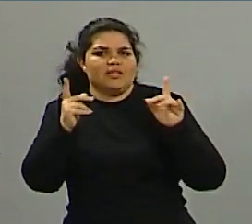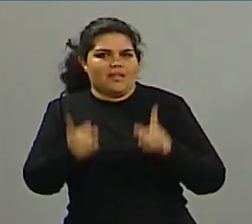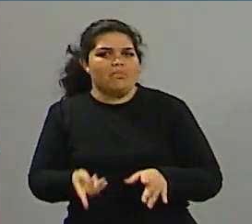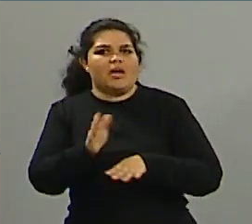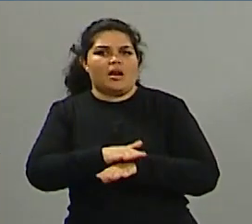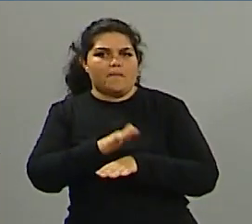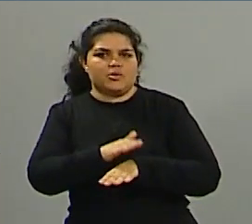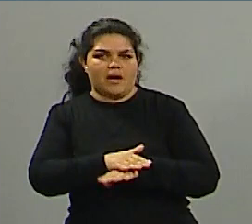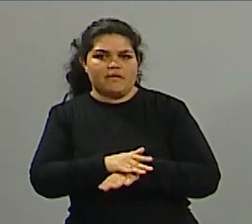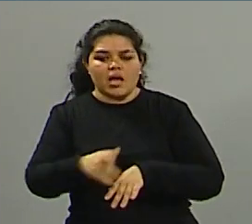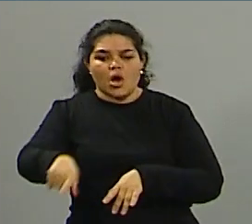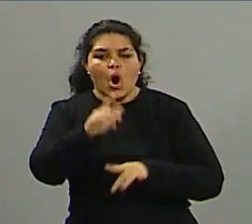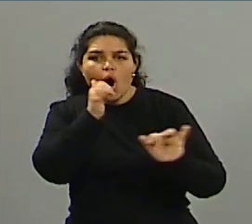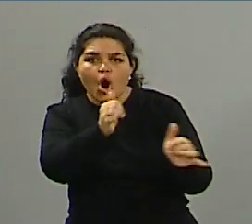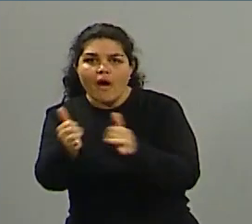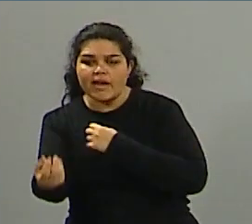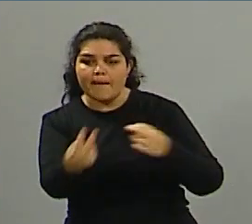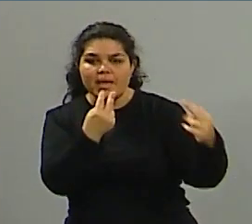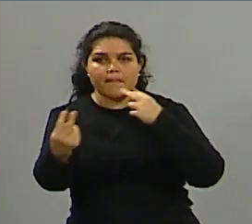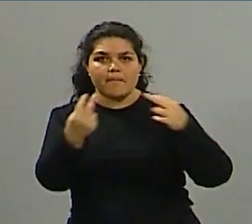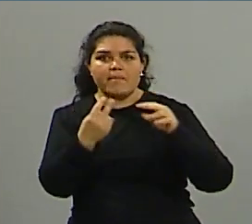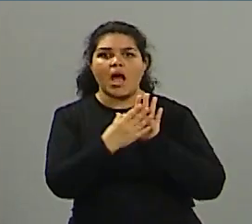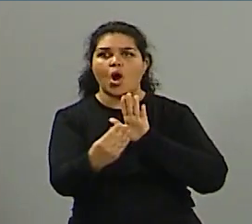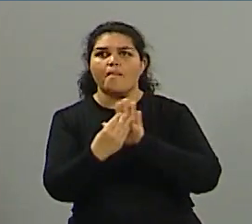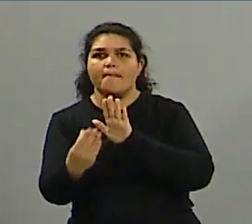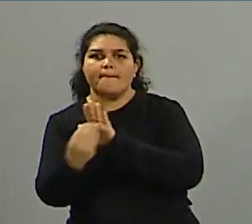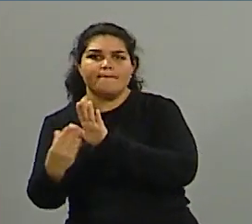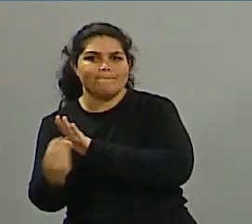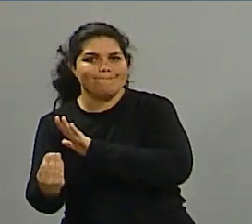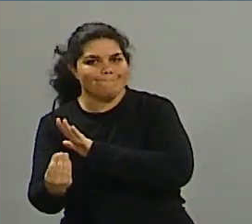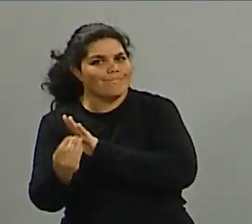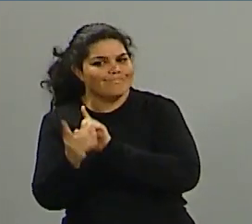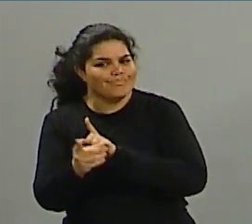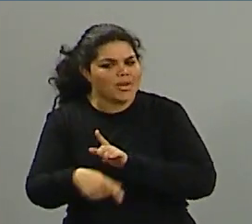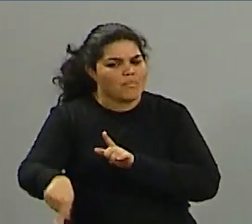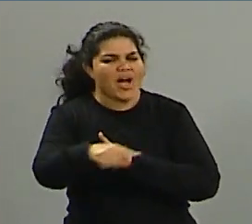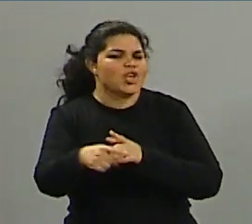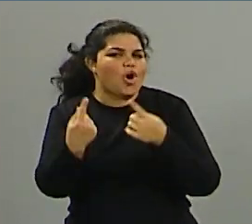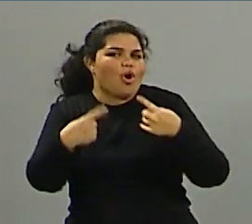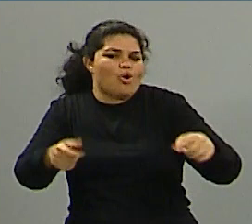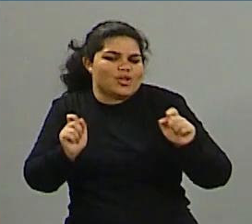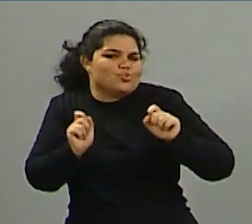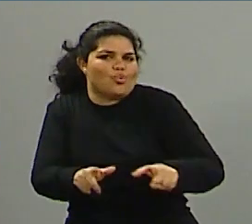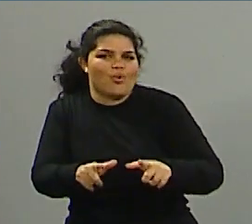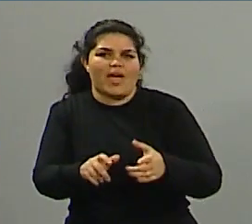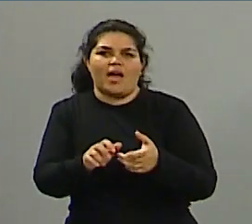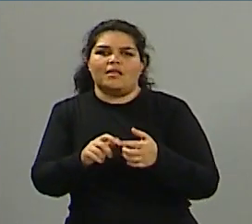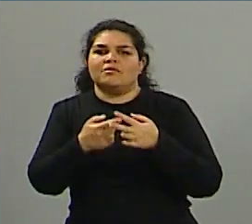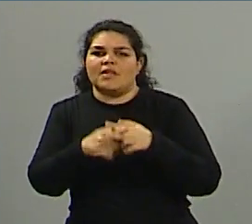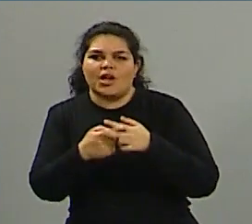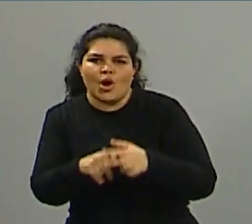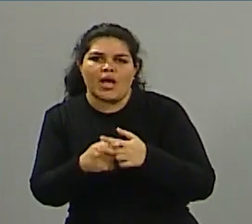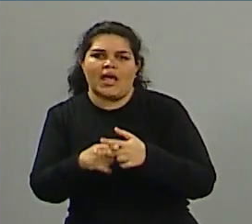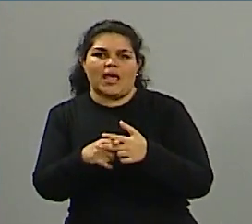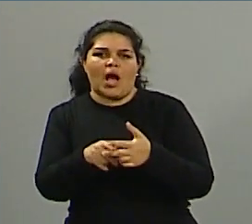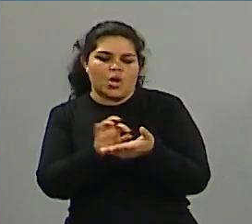entienda a veces que ellos están tal vez muy en otra realidad, porque están, como decías, también muy conectados a la tecnología y tal vez